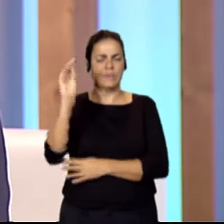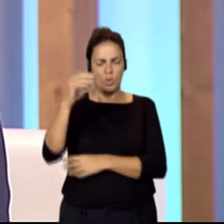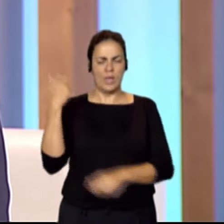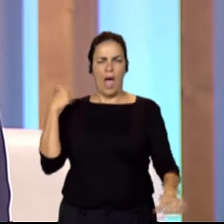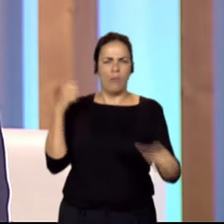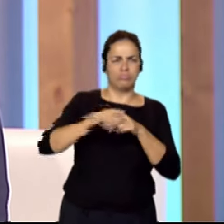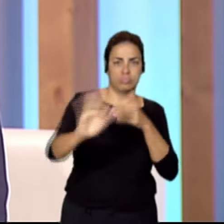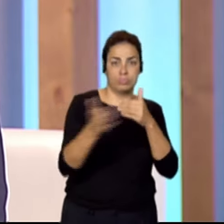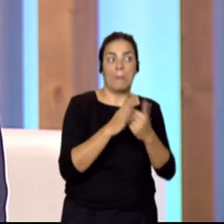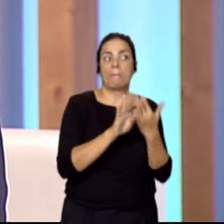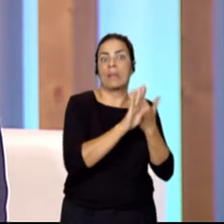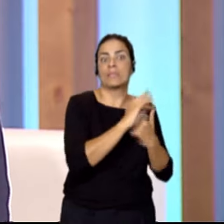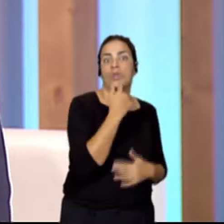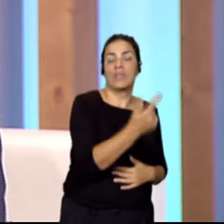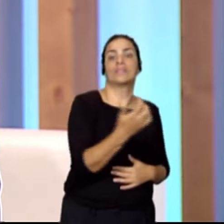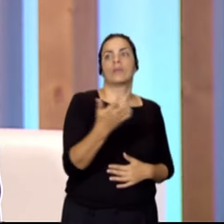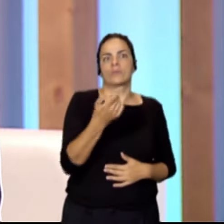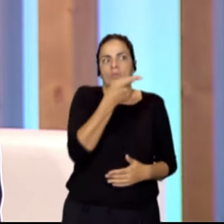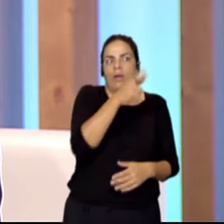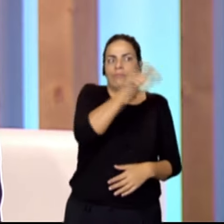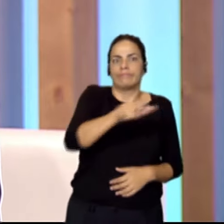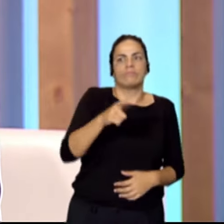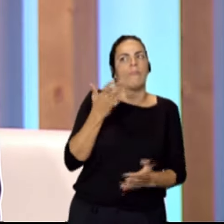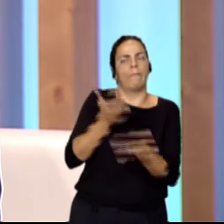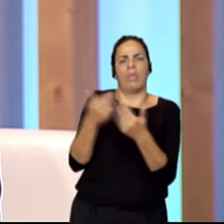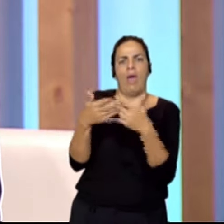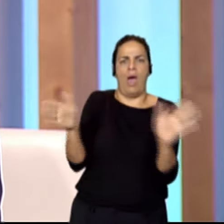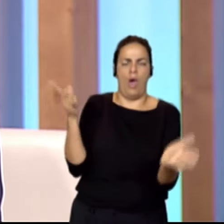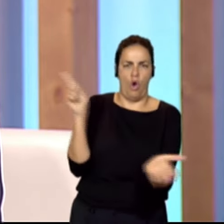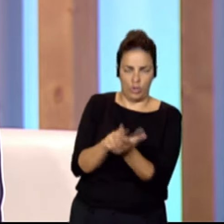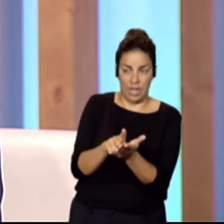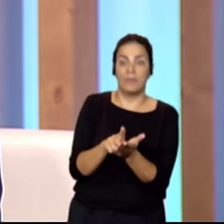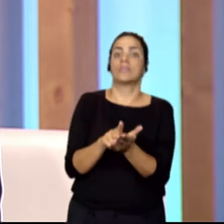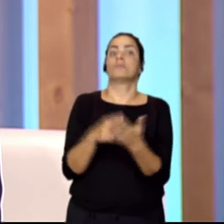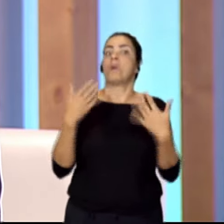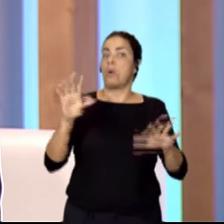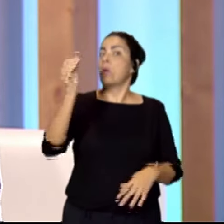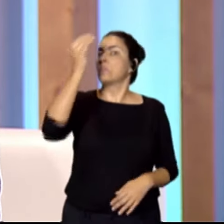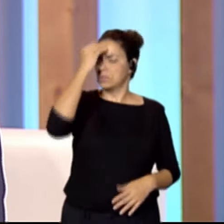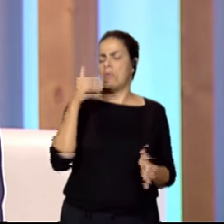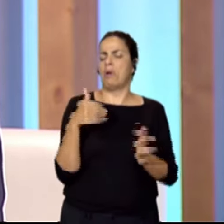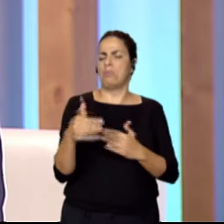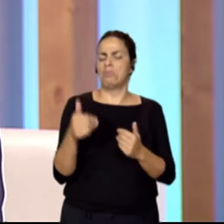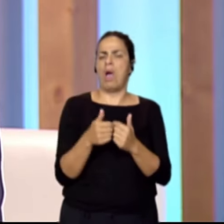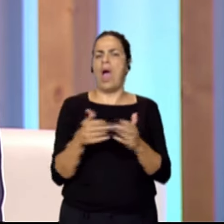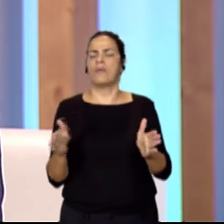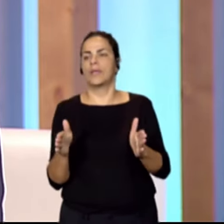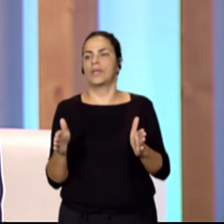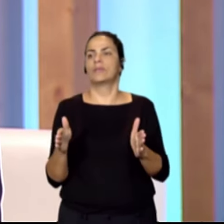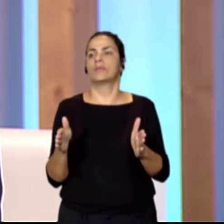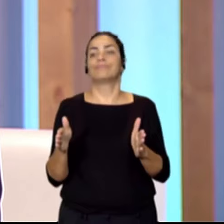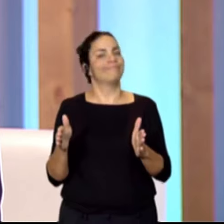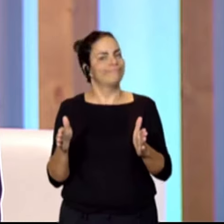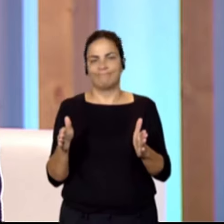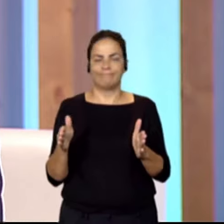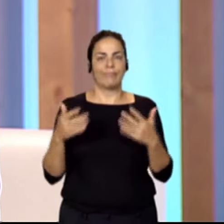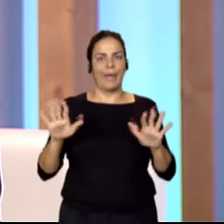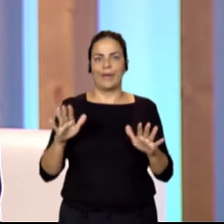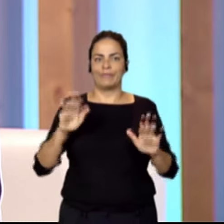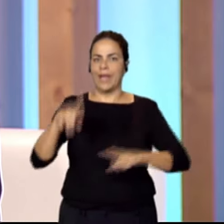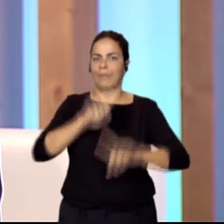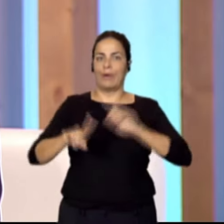que se reabra es una de las demandas de la ciudadanía Y aunque todo apuntaba a que eso iba a ser así que se iba a abrir en un corto plazo inconvenientes de última